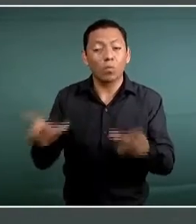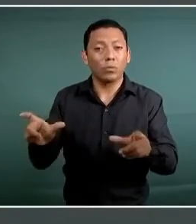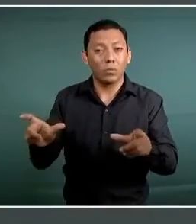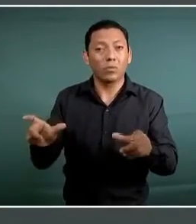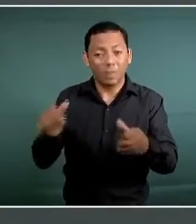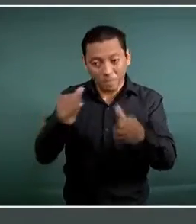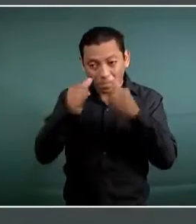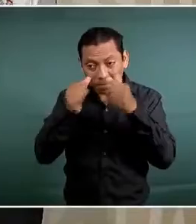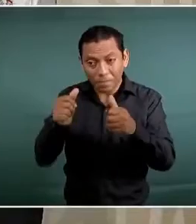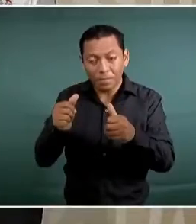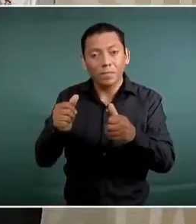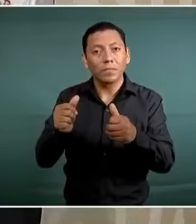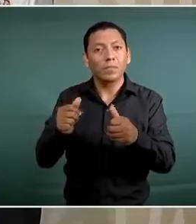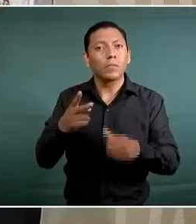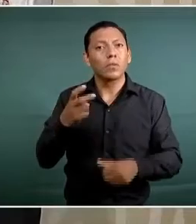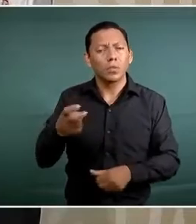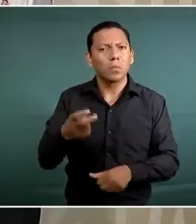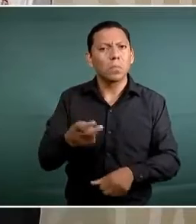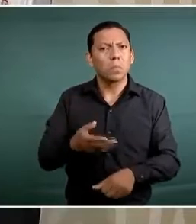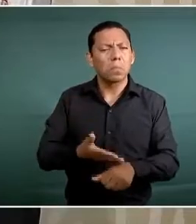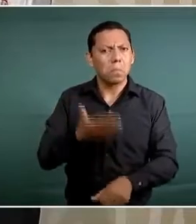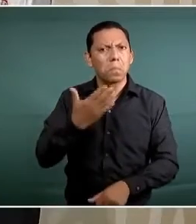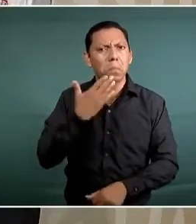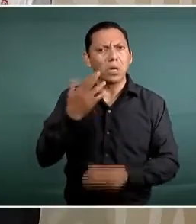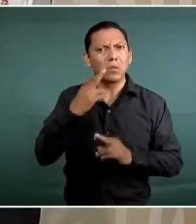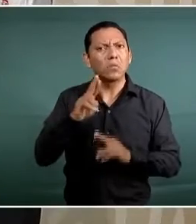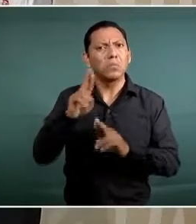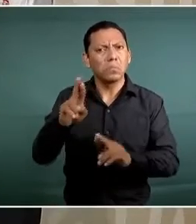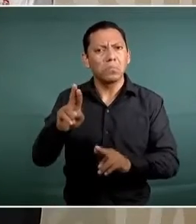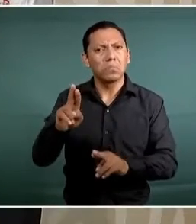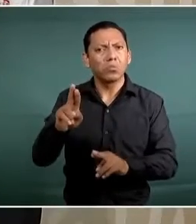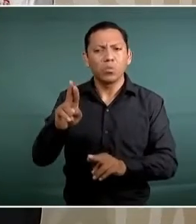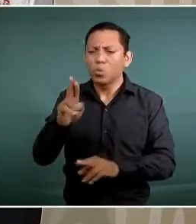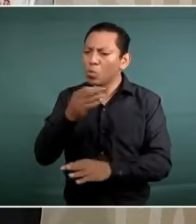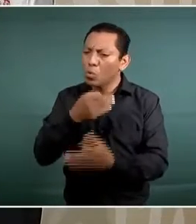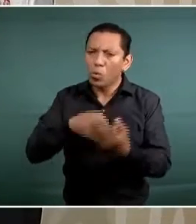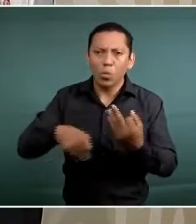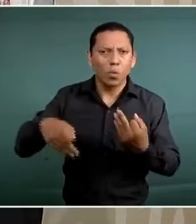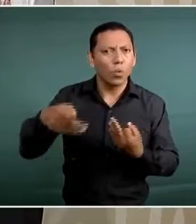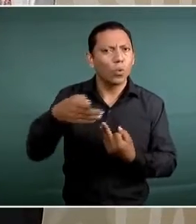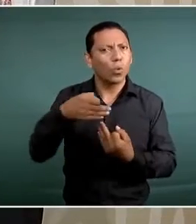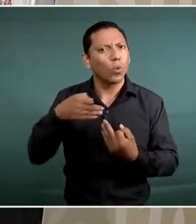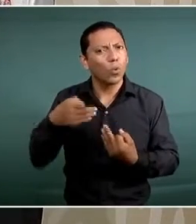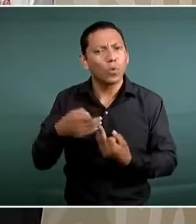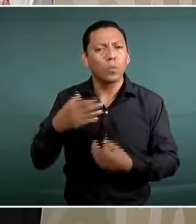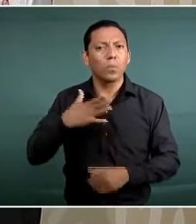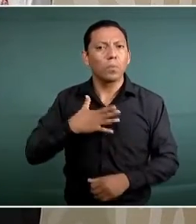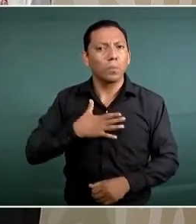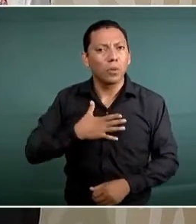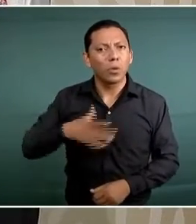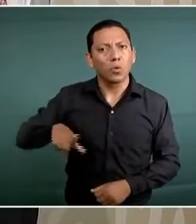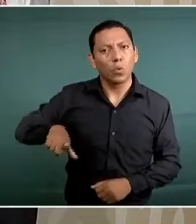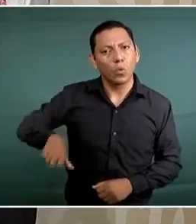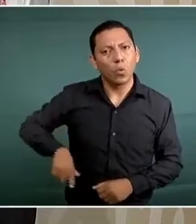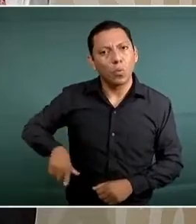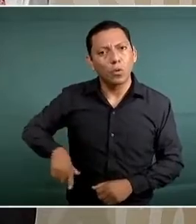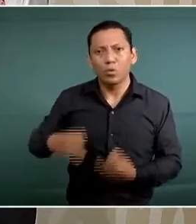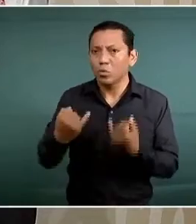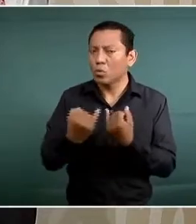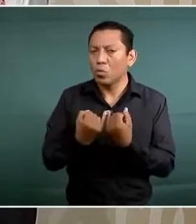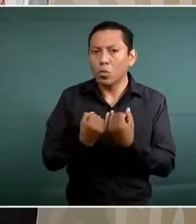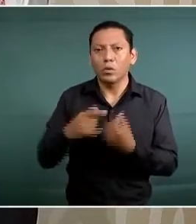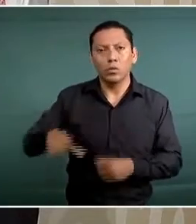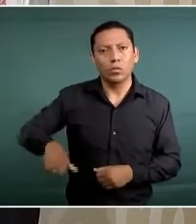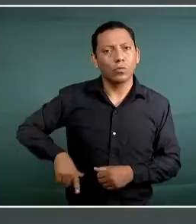nos ha dado muy buen resultado. Ahí estamos todos, tanto de mi gobierno como del